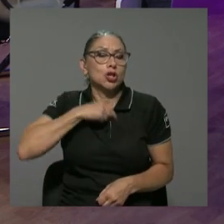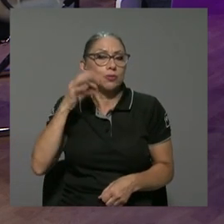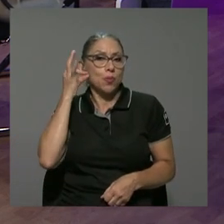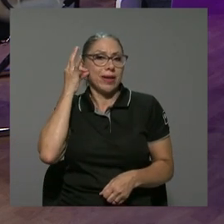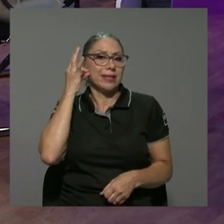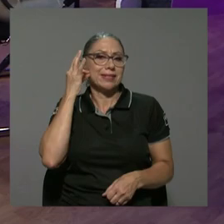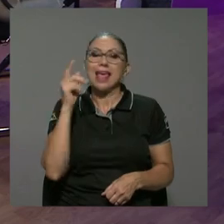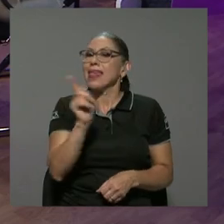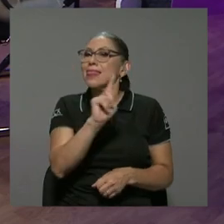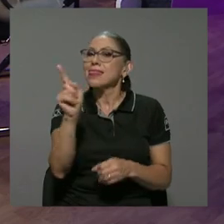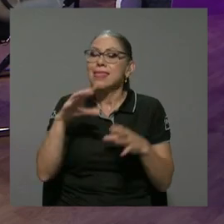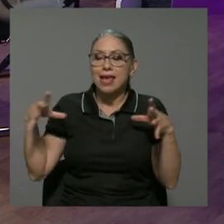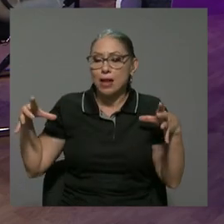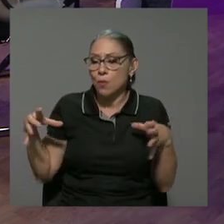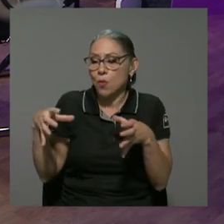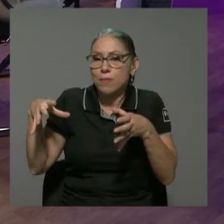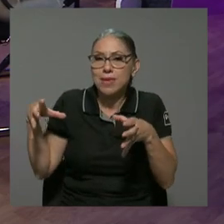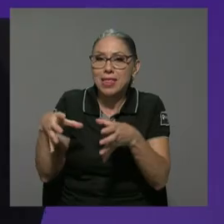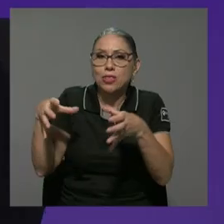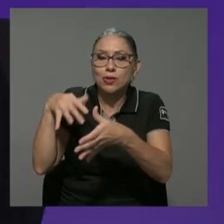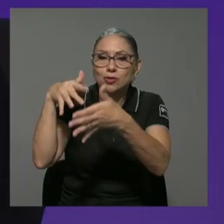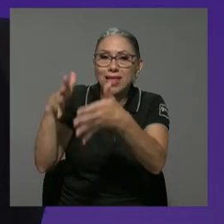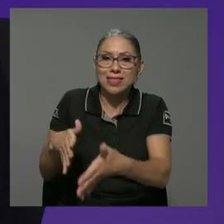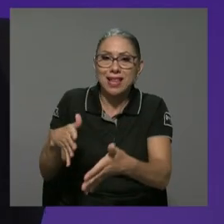estudiantil, uh-huh. ni a nivel político nacional.